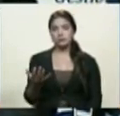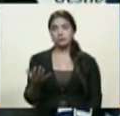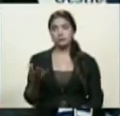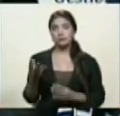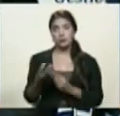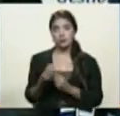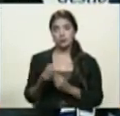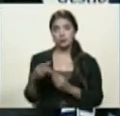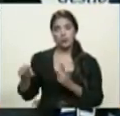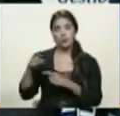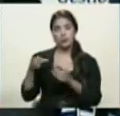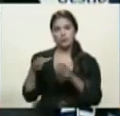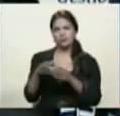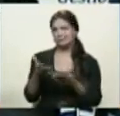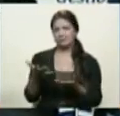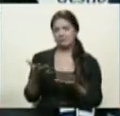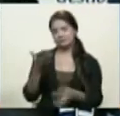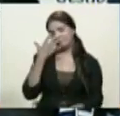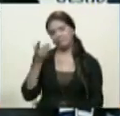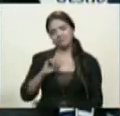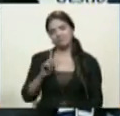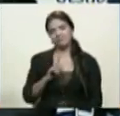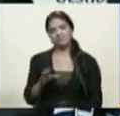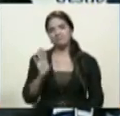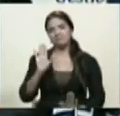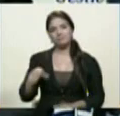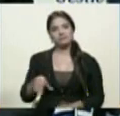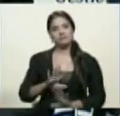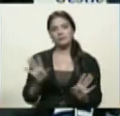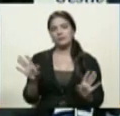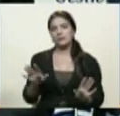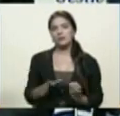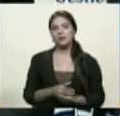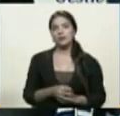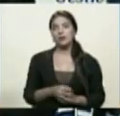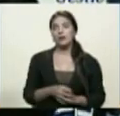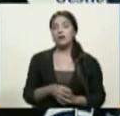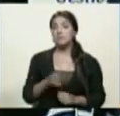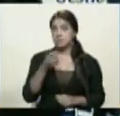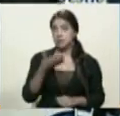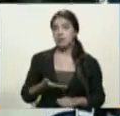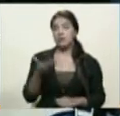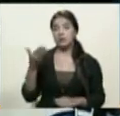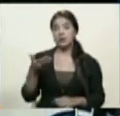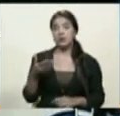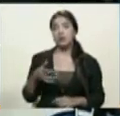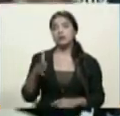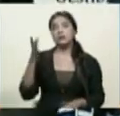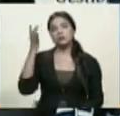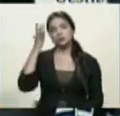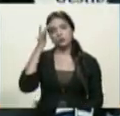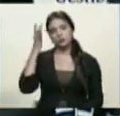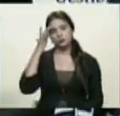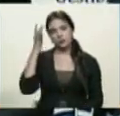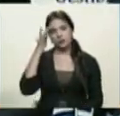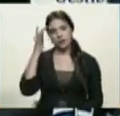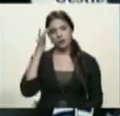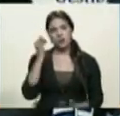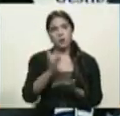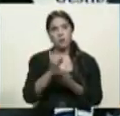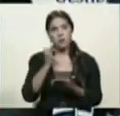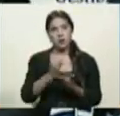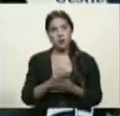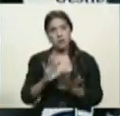cual andas no tienes no tiene validez legal la validez legal tendría que esas supuestas pruebas